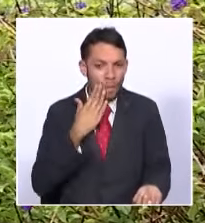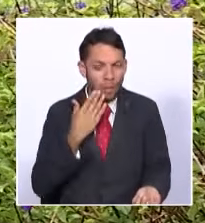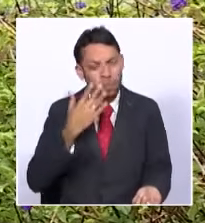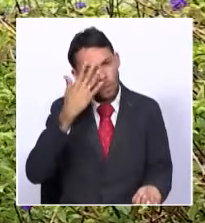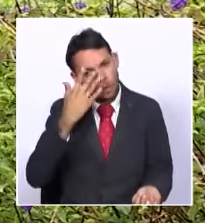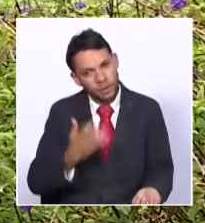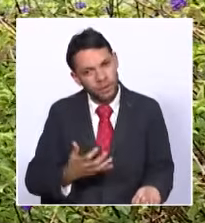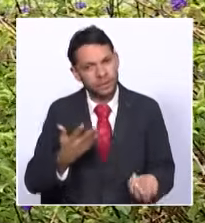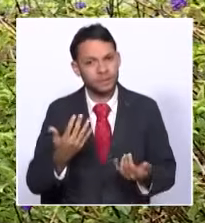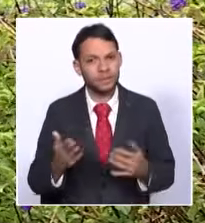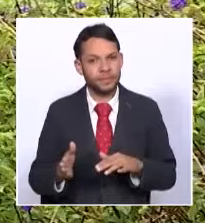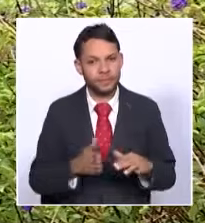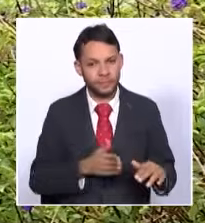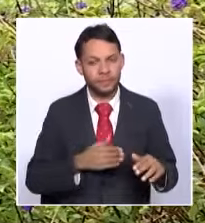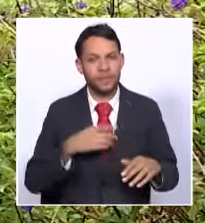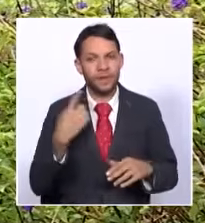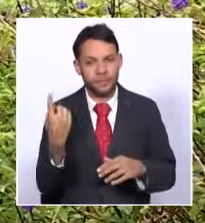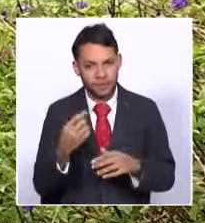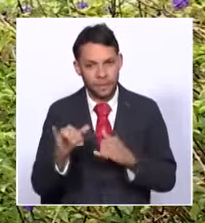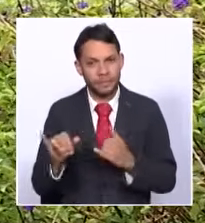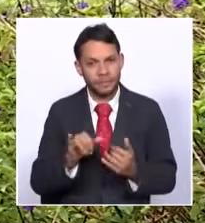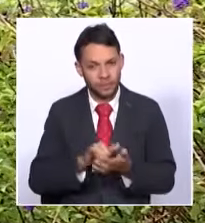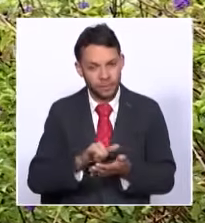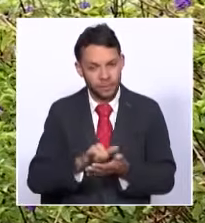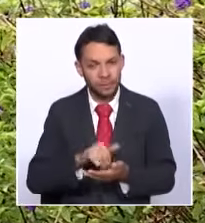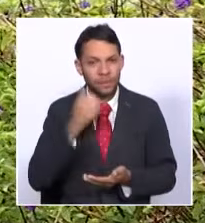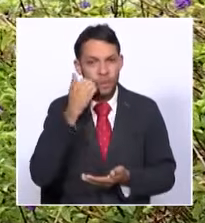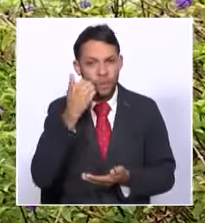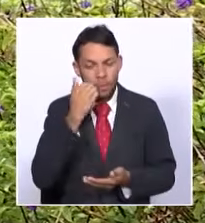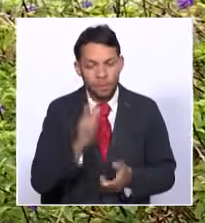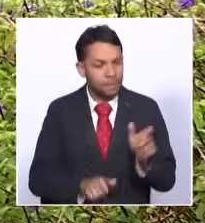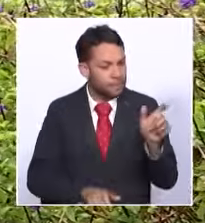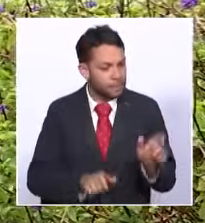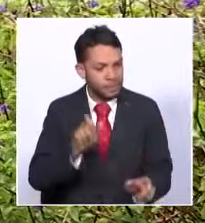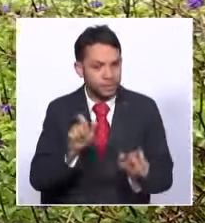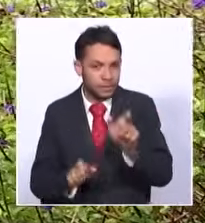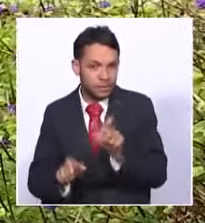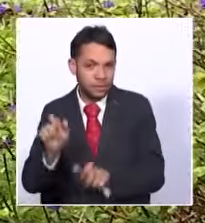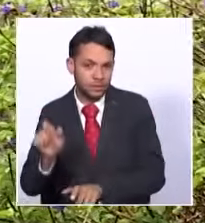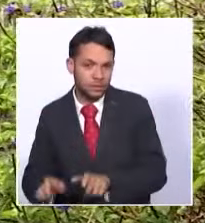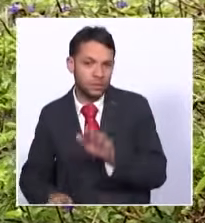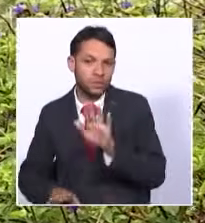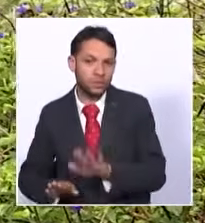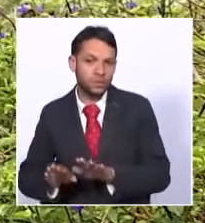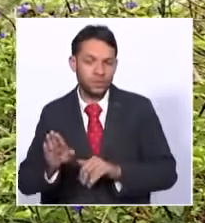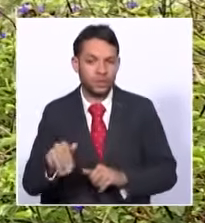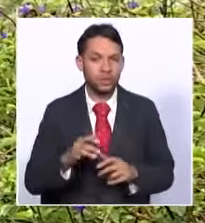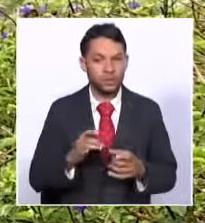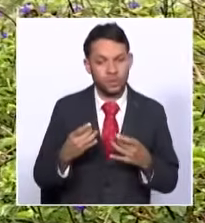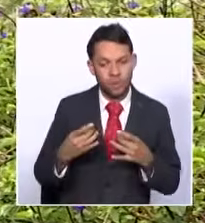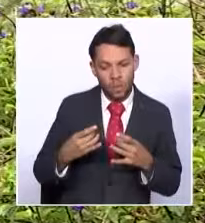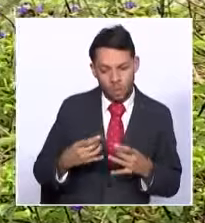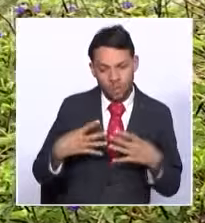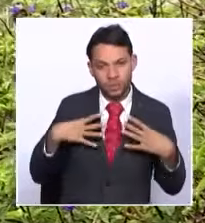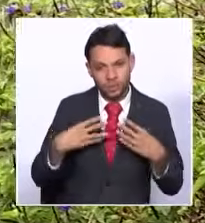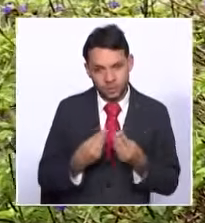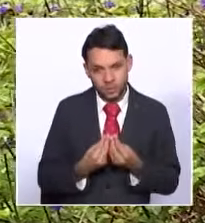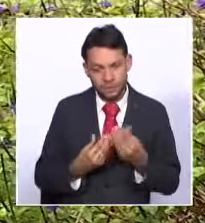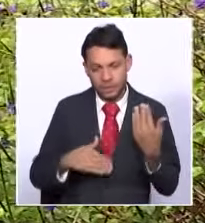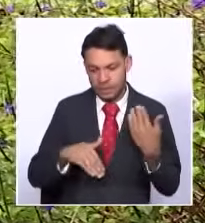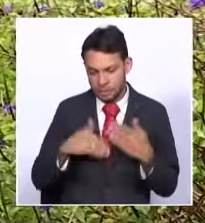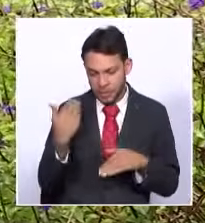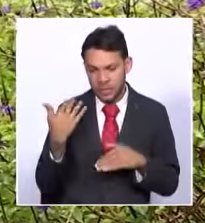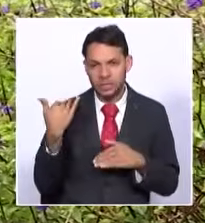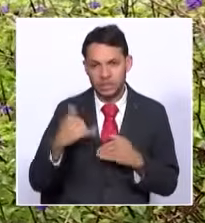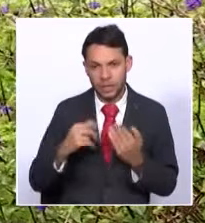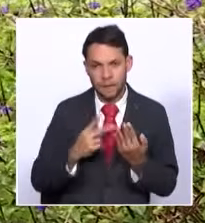enfermedades. A raíz de esto y de tantos pacientes que consultan por dolor, nosotros hemos iniciado